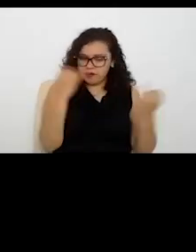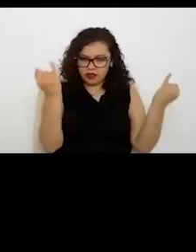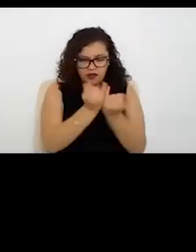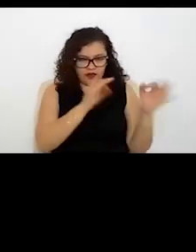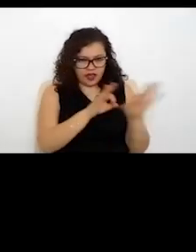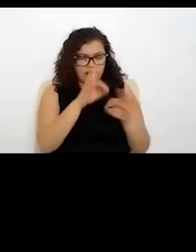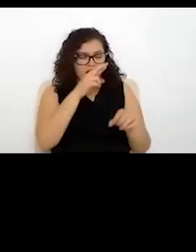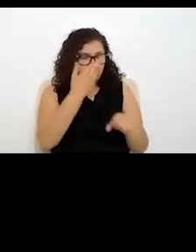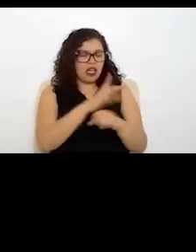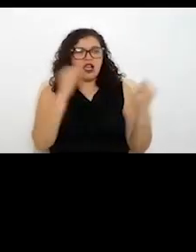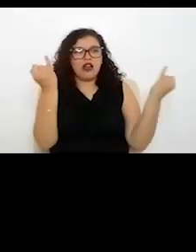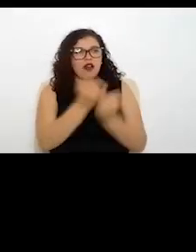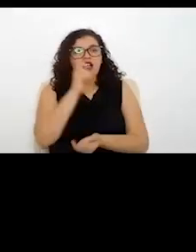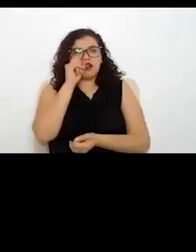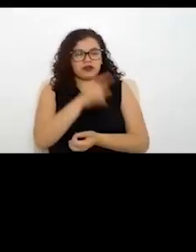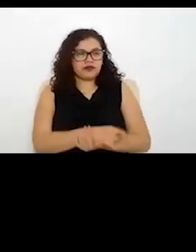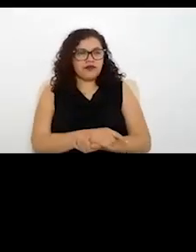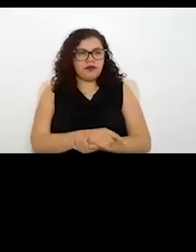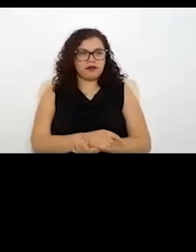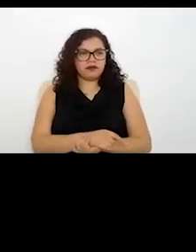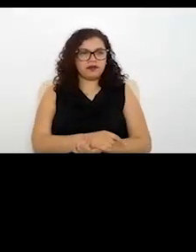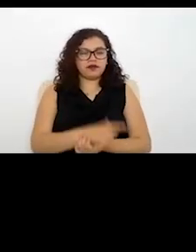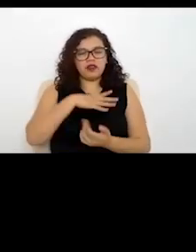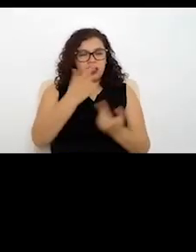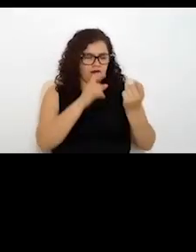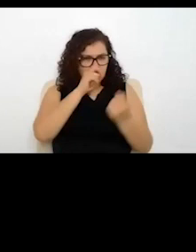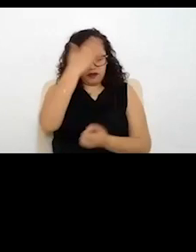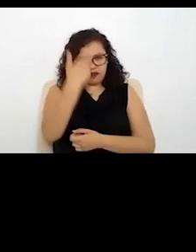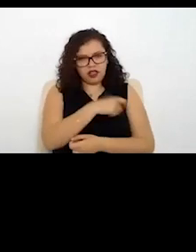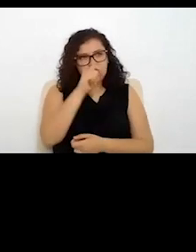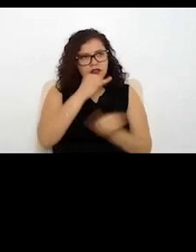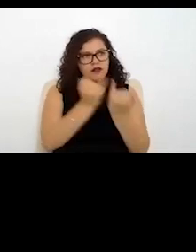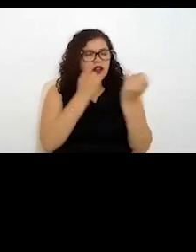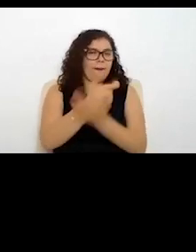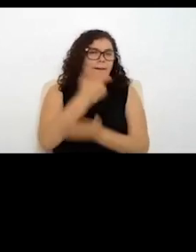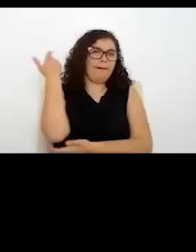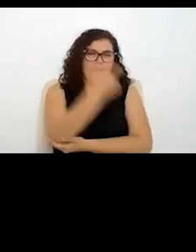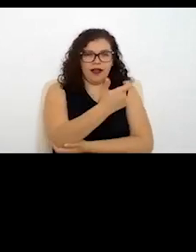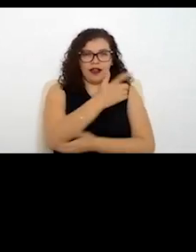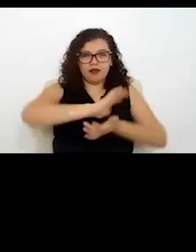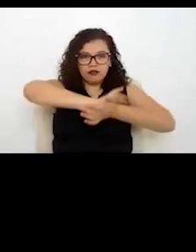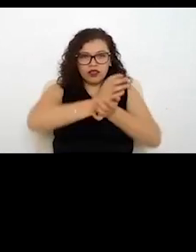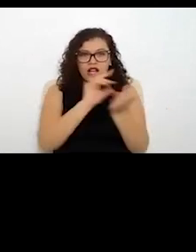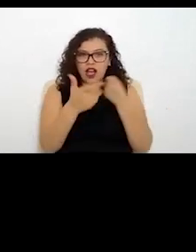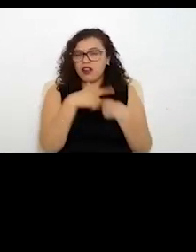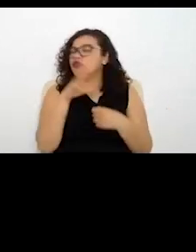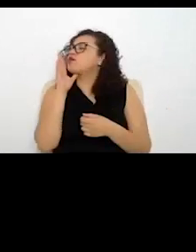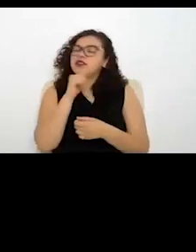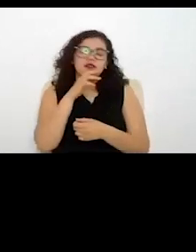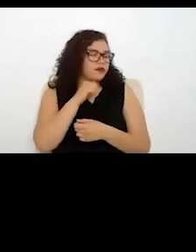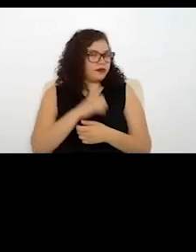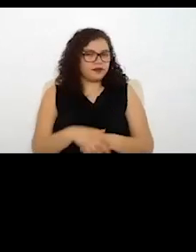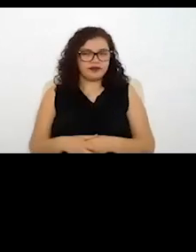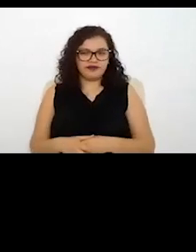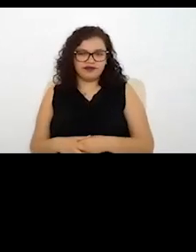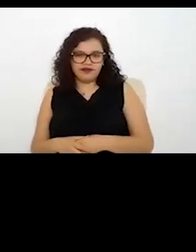mismas responsabilidades y que requiere las mismas capacidades, el mismo salario. No puede haber una discriminación en ese sentido. El